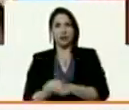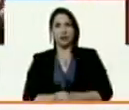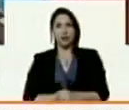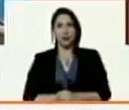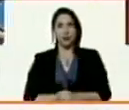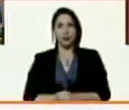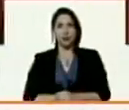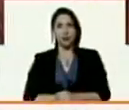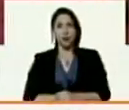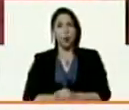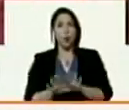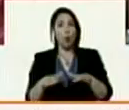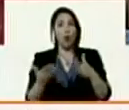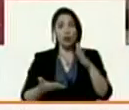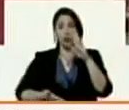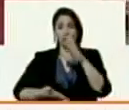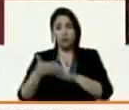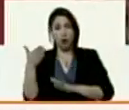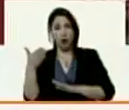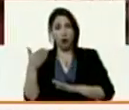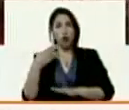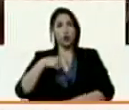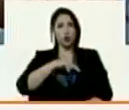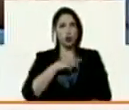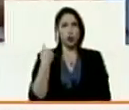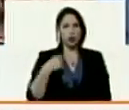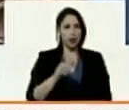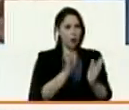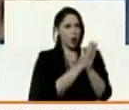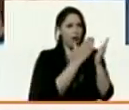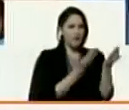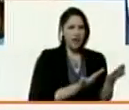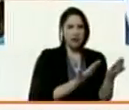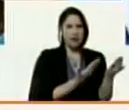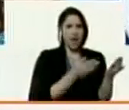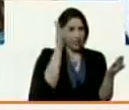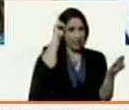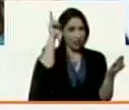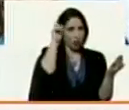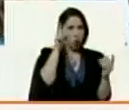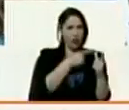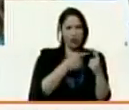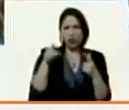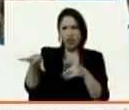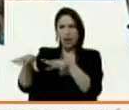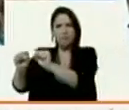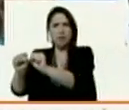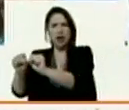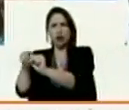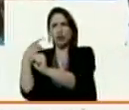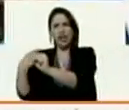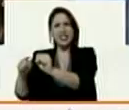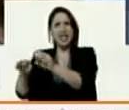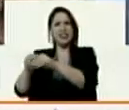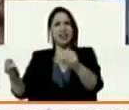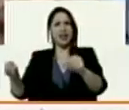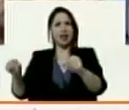Cuando se fueron, nosotros teníamos las Biblias y ellos tenían las tierras. Nos